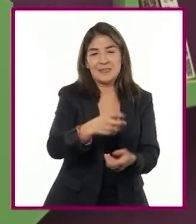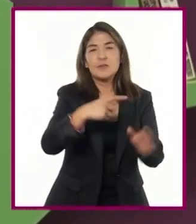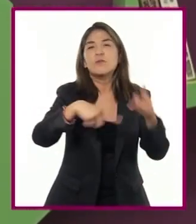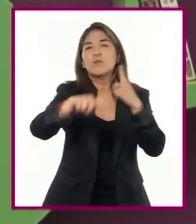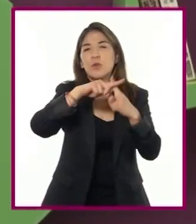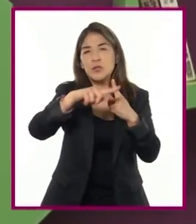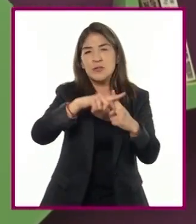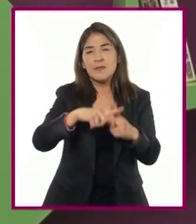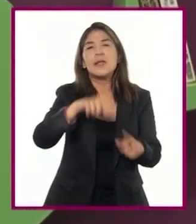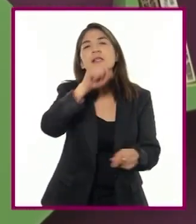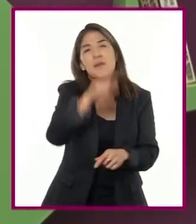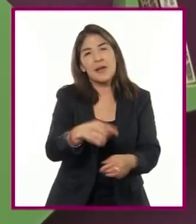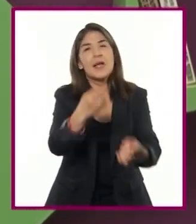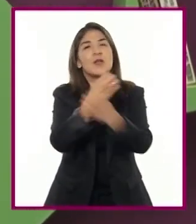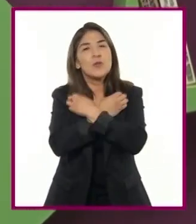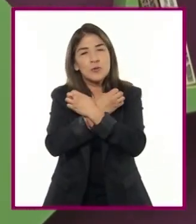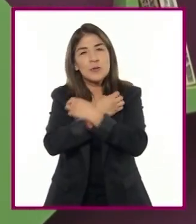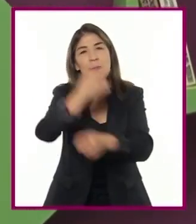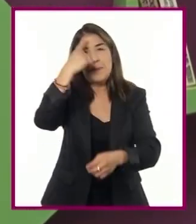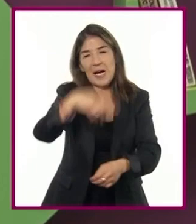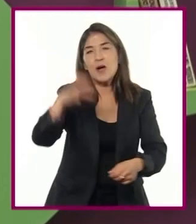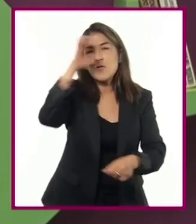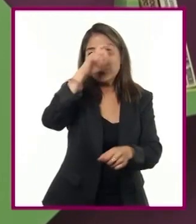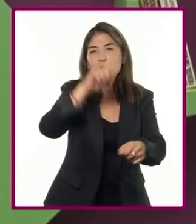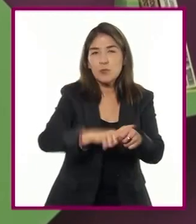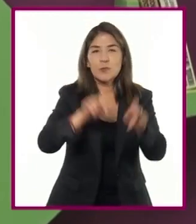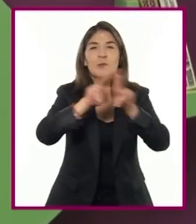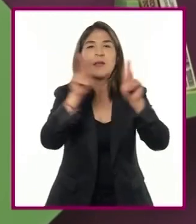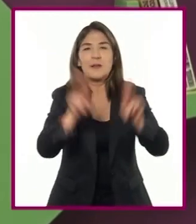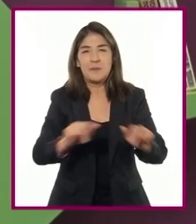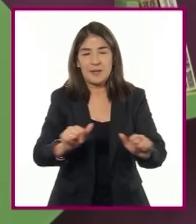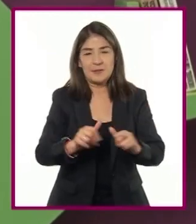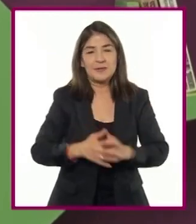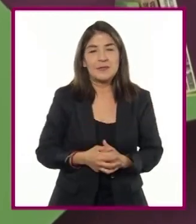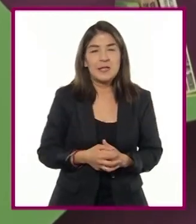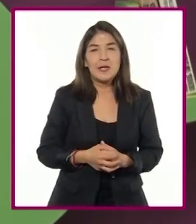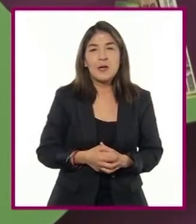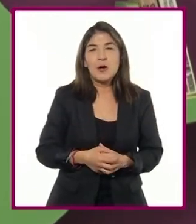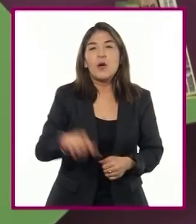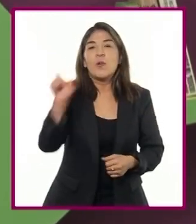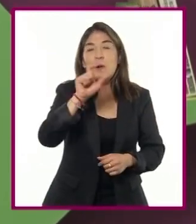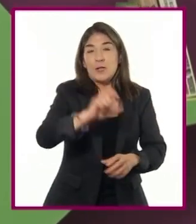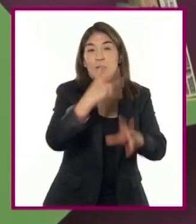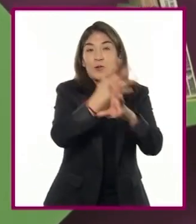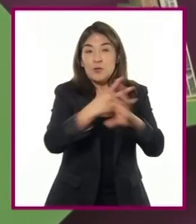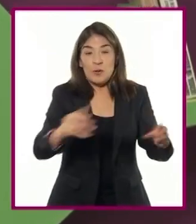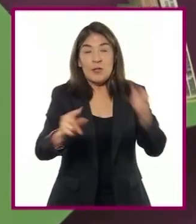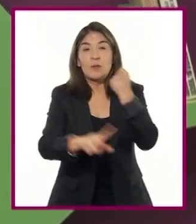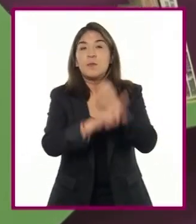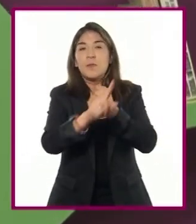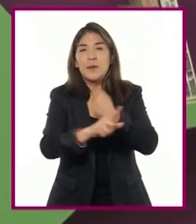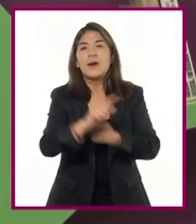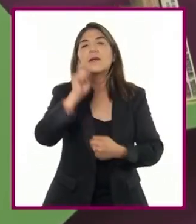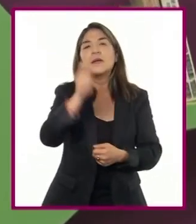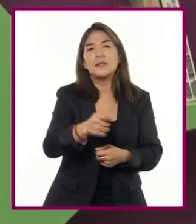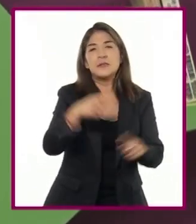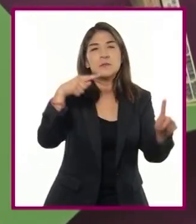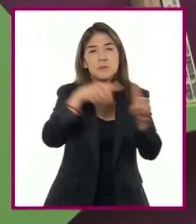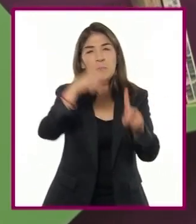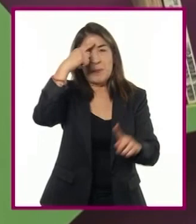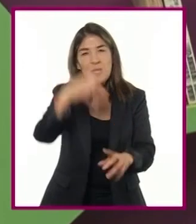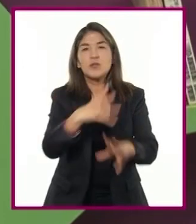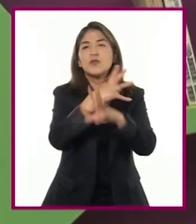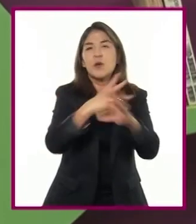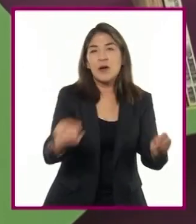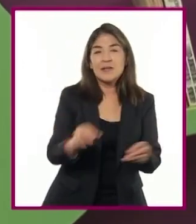mucho que ver con la educación para la cultura de paz. Cuando solucionamos un conflicto, adquirimos la capacidad de solucionar